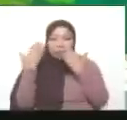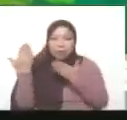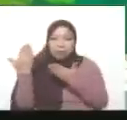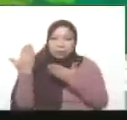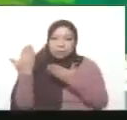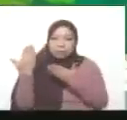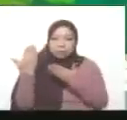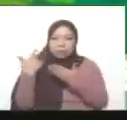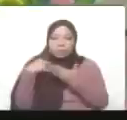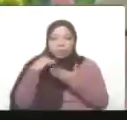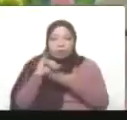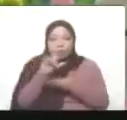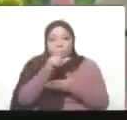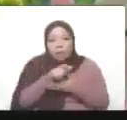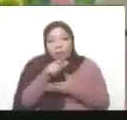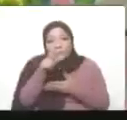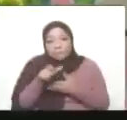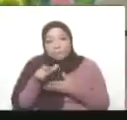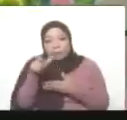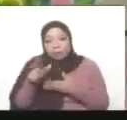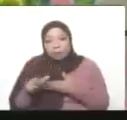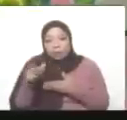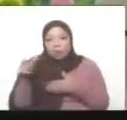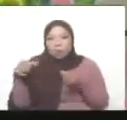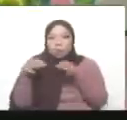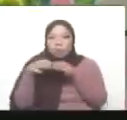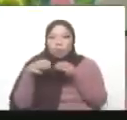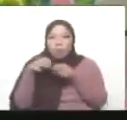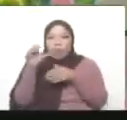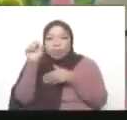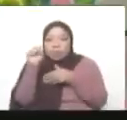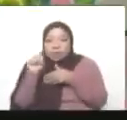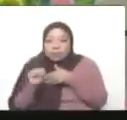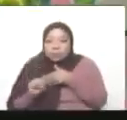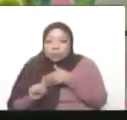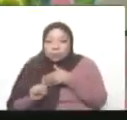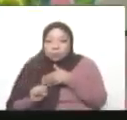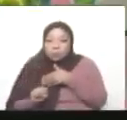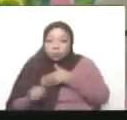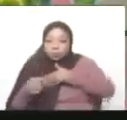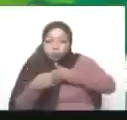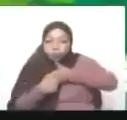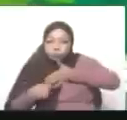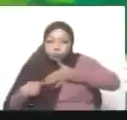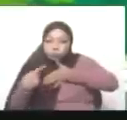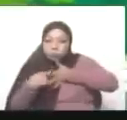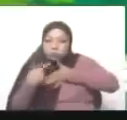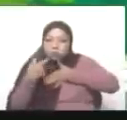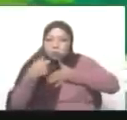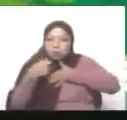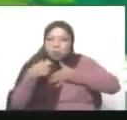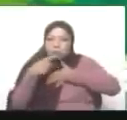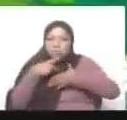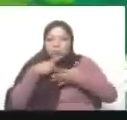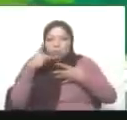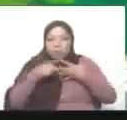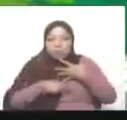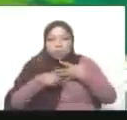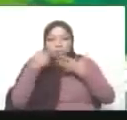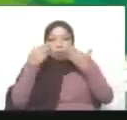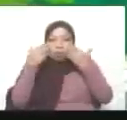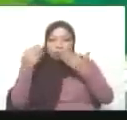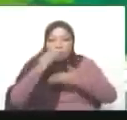los comandantes del Comando Sur tomen nota pues yo sé que este programa lo veré en el